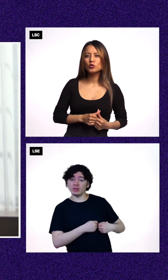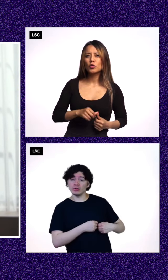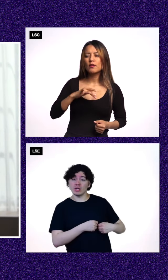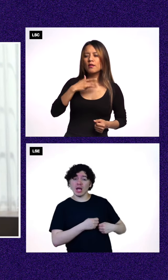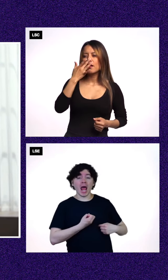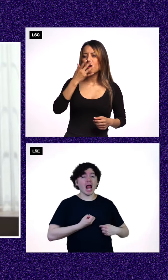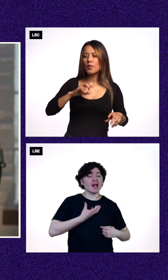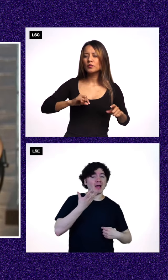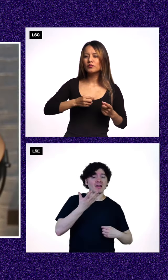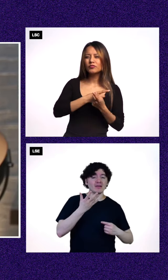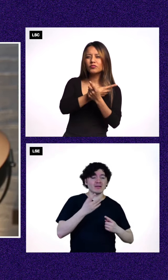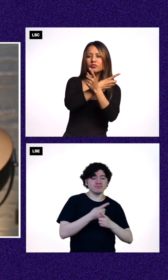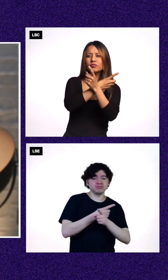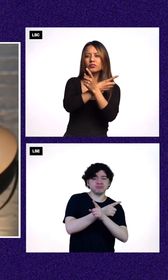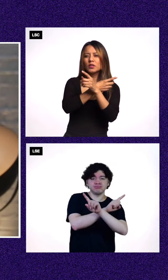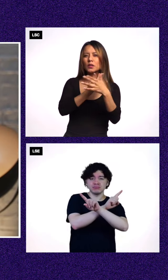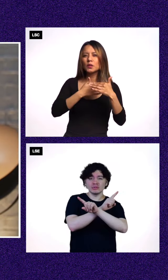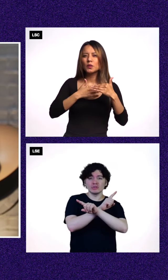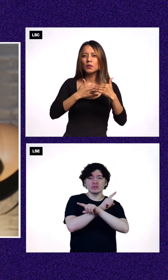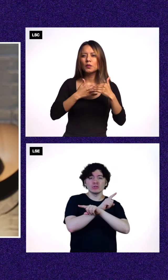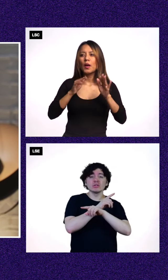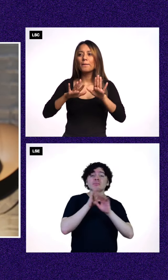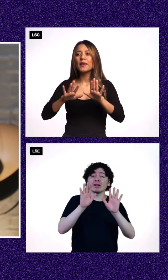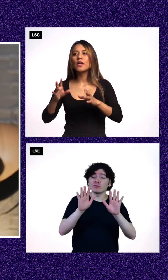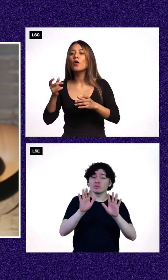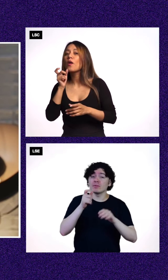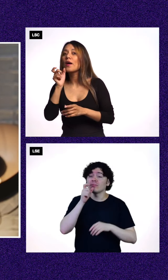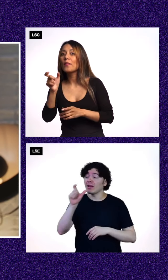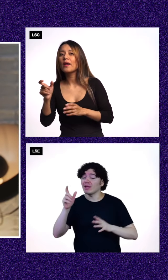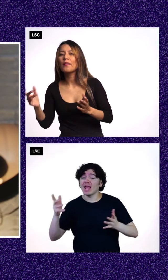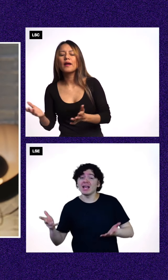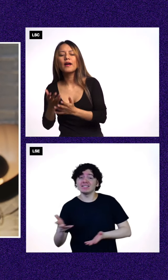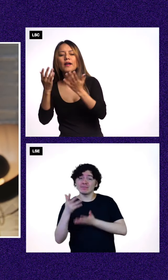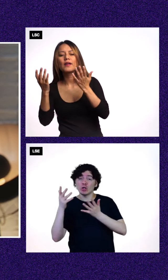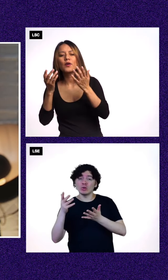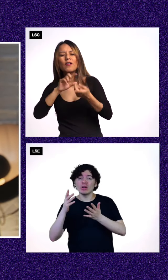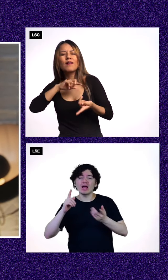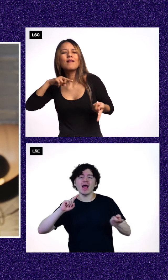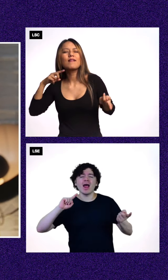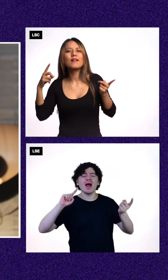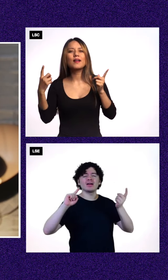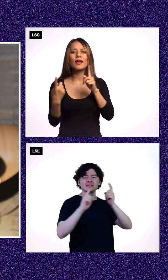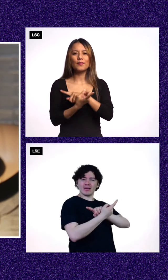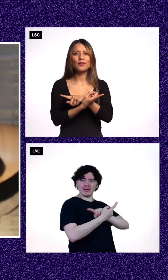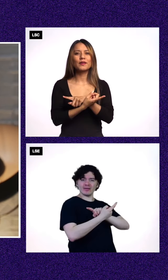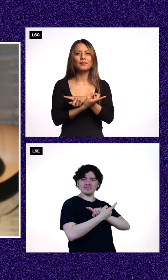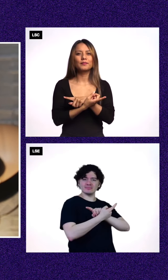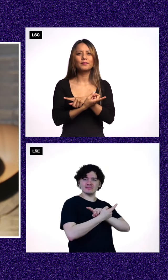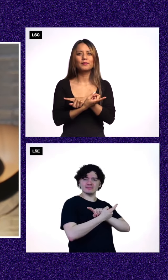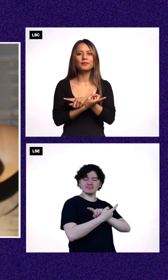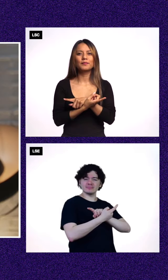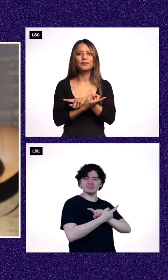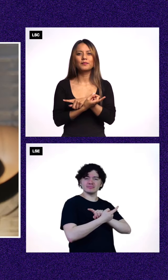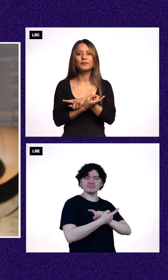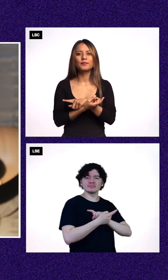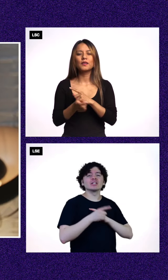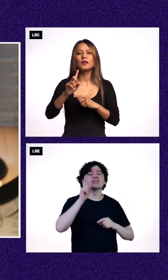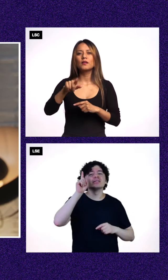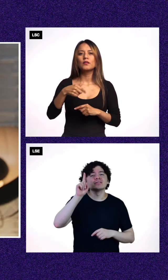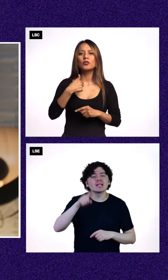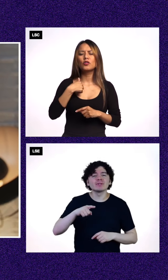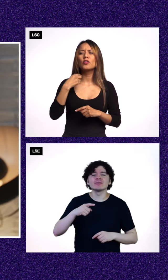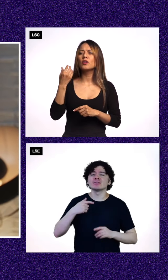alegra. Hermoso. La negatividad. He hablado en otras ocasiones sobre las consecuencias de la